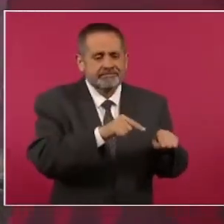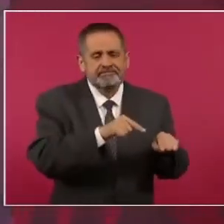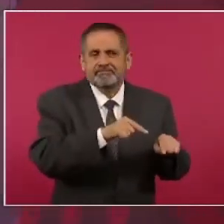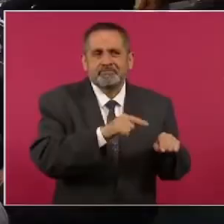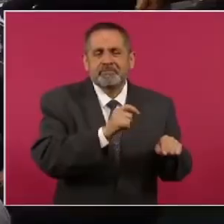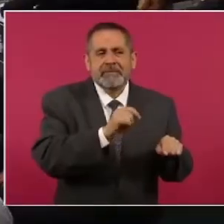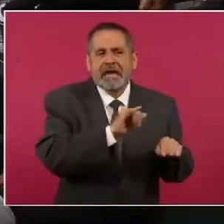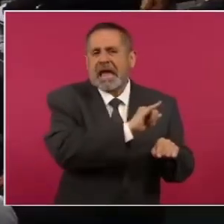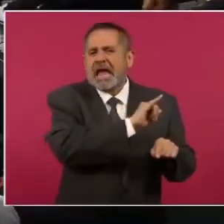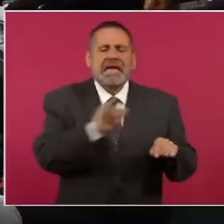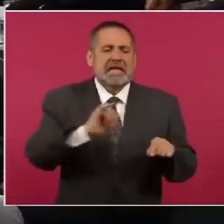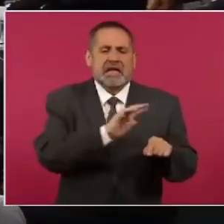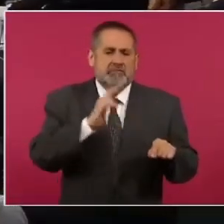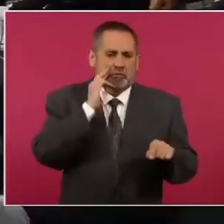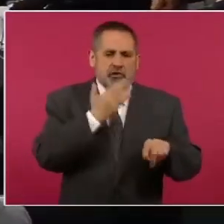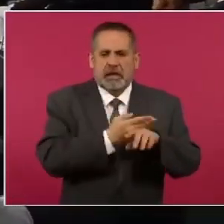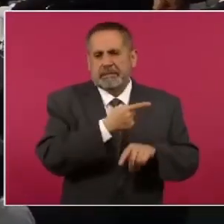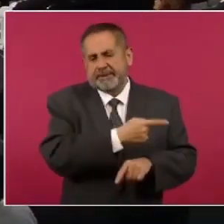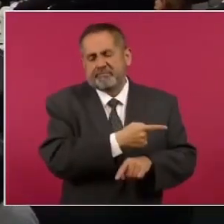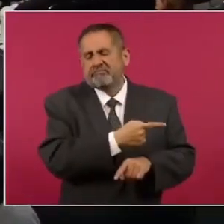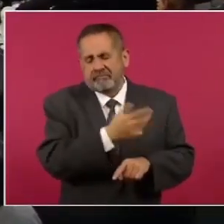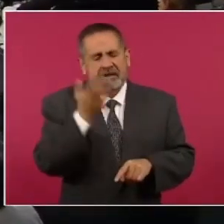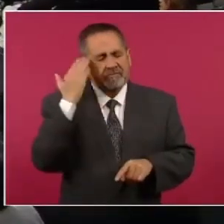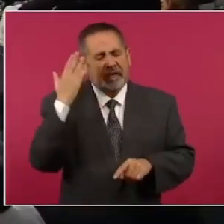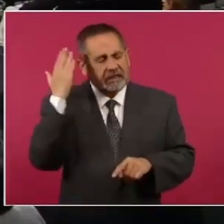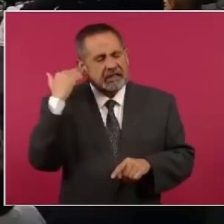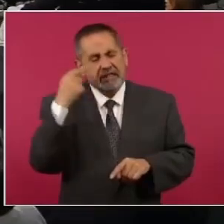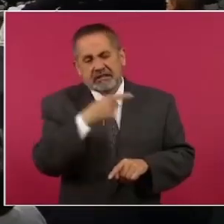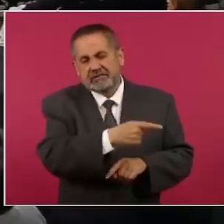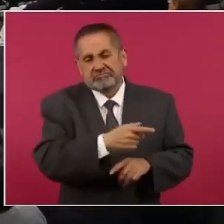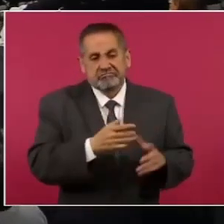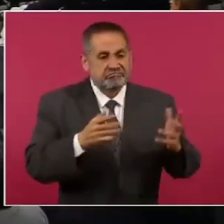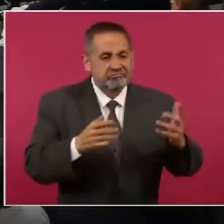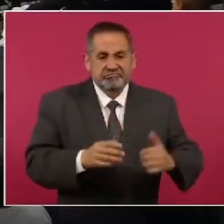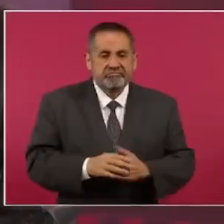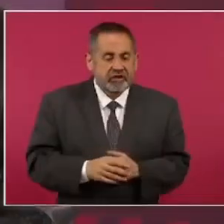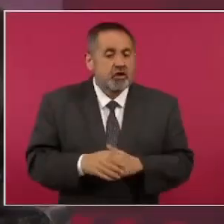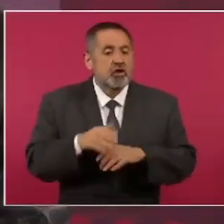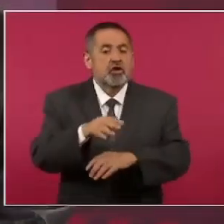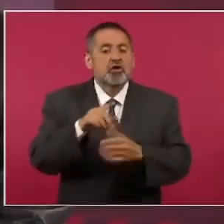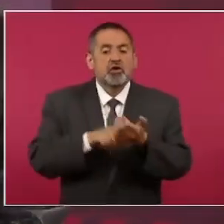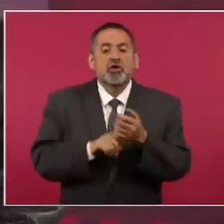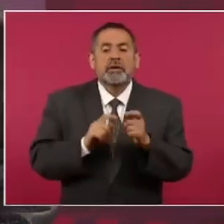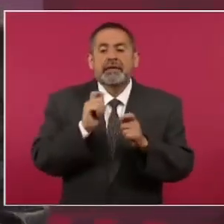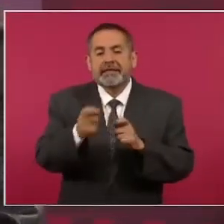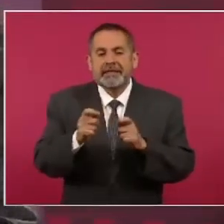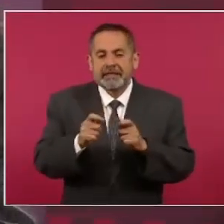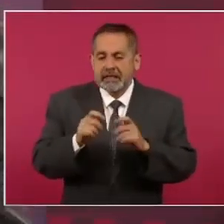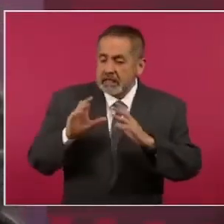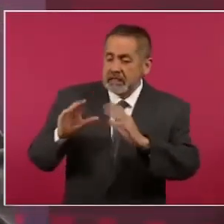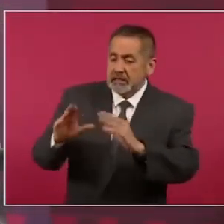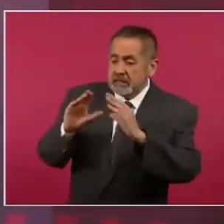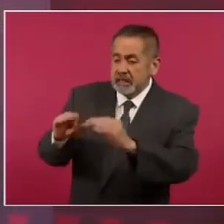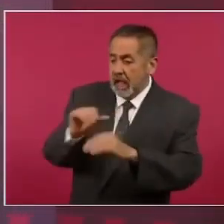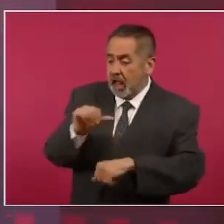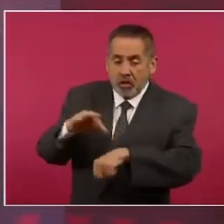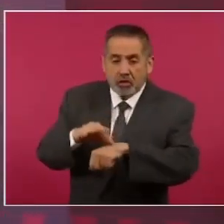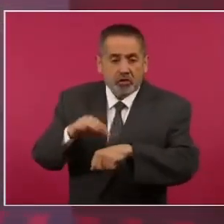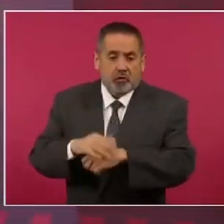irresponsable que se aplicó en materia educativa,